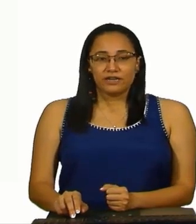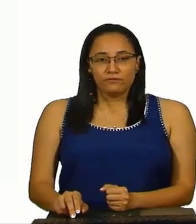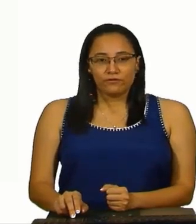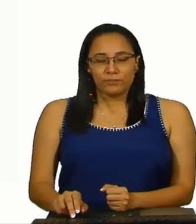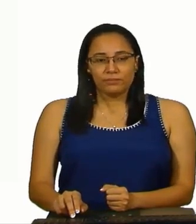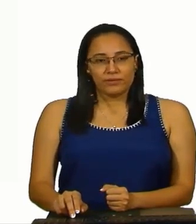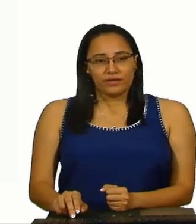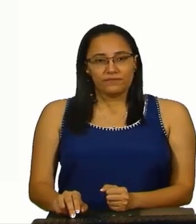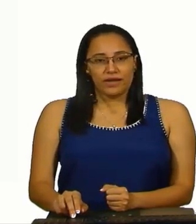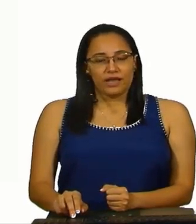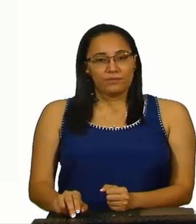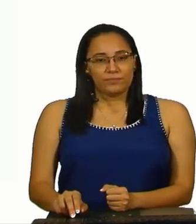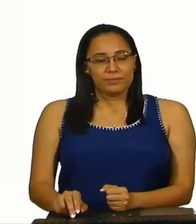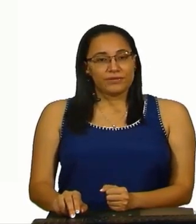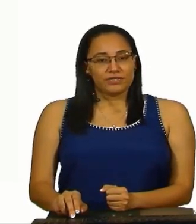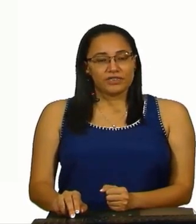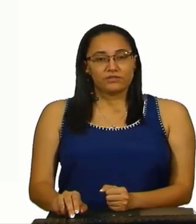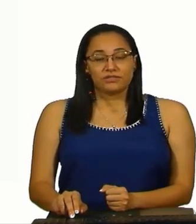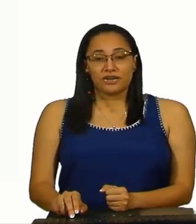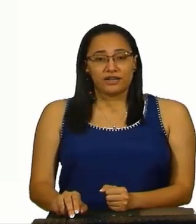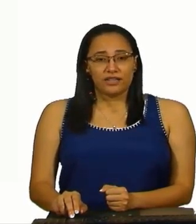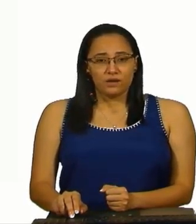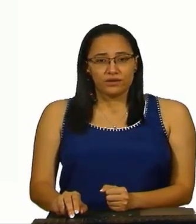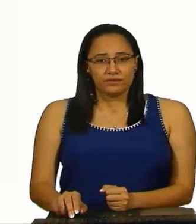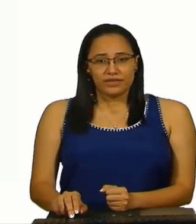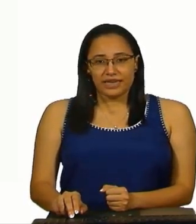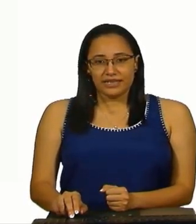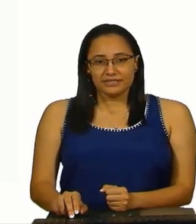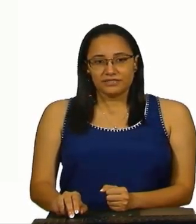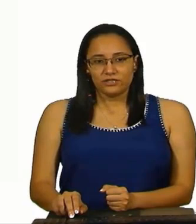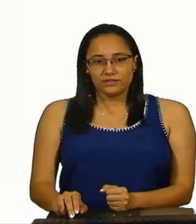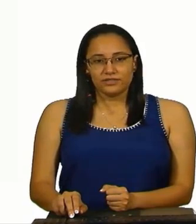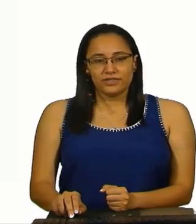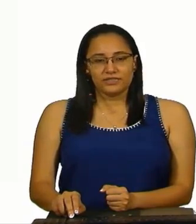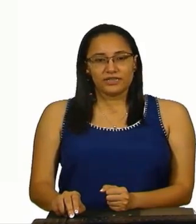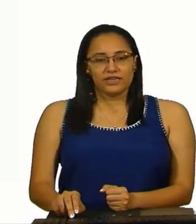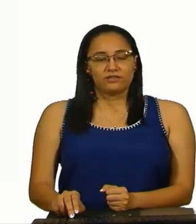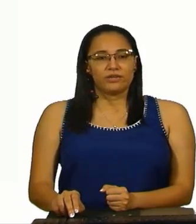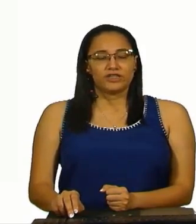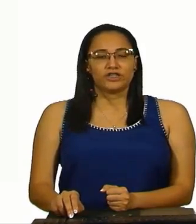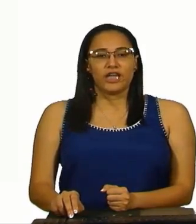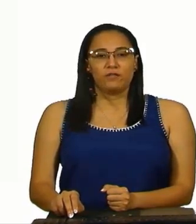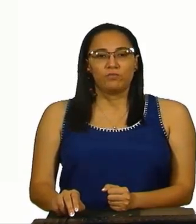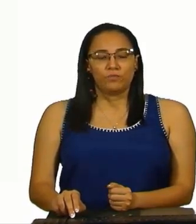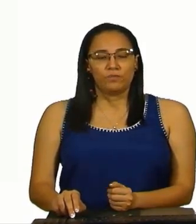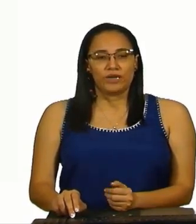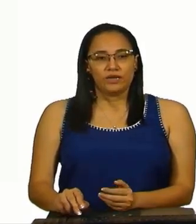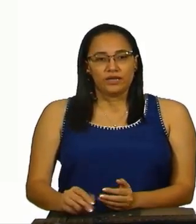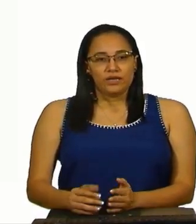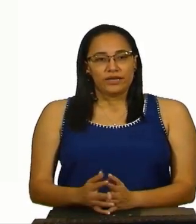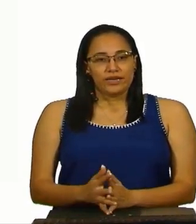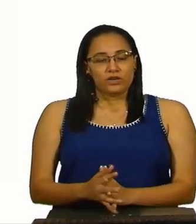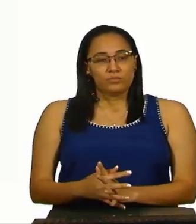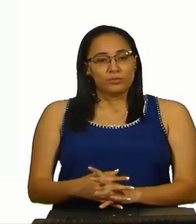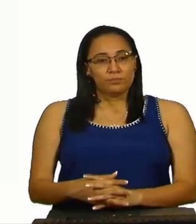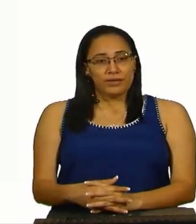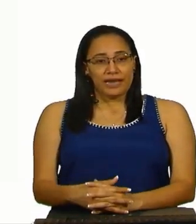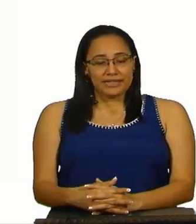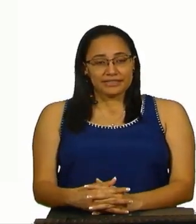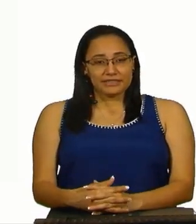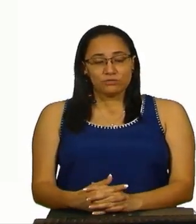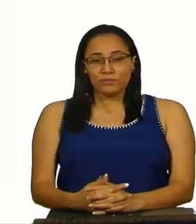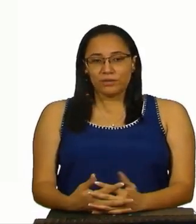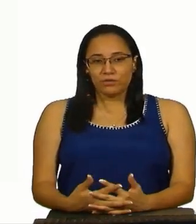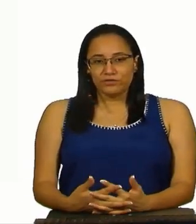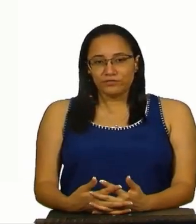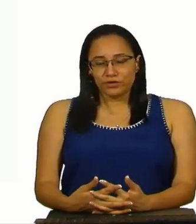Let being an informal verb, adverbial particles are allowed. Yes, does that indicate direction and movement. Como